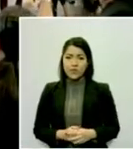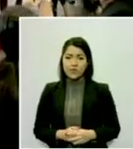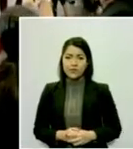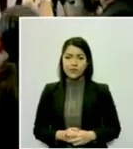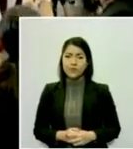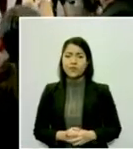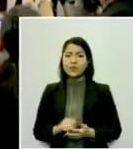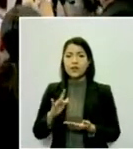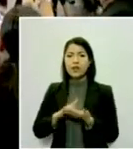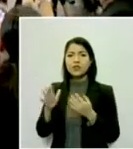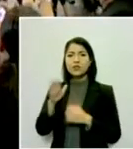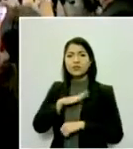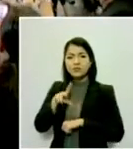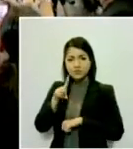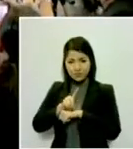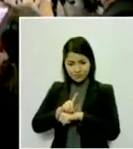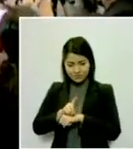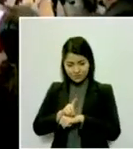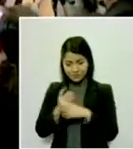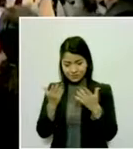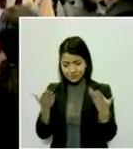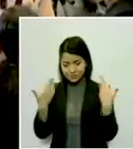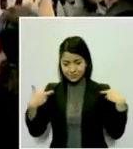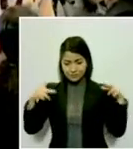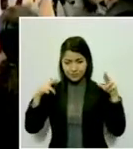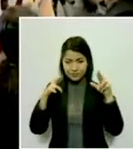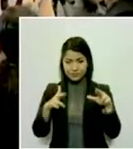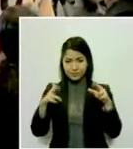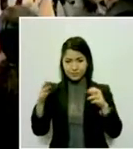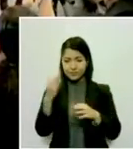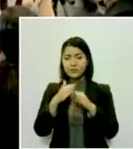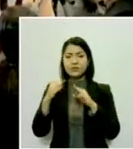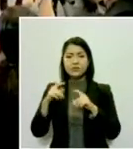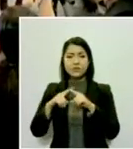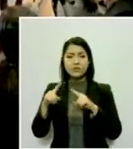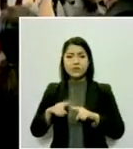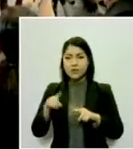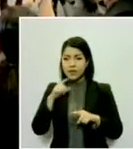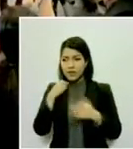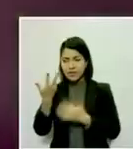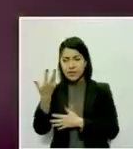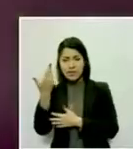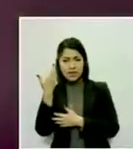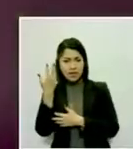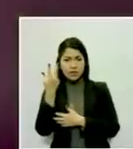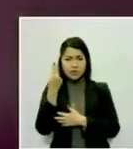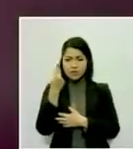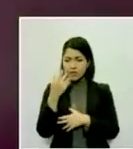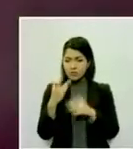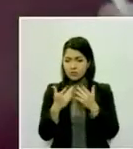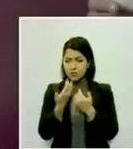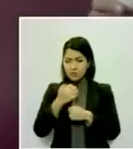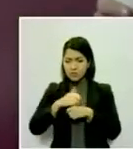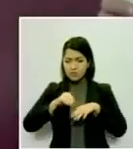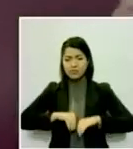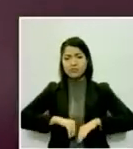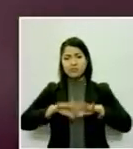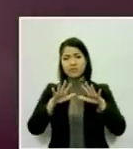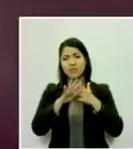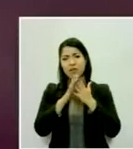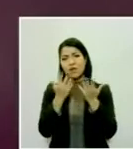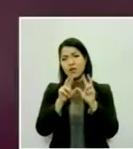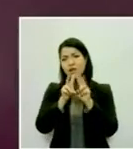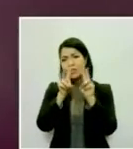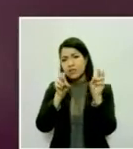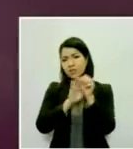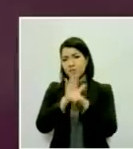Sí, muchas gracias. Muy buenos días, representantes de los medios, mis compañeros del gabinete, con su permiso, gobernador, para informar los temas que